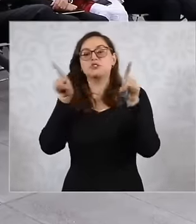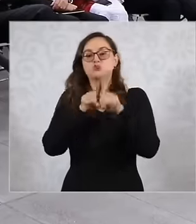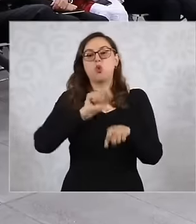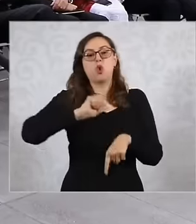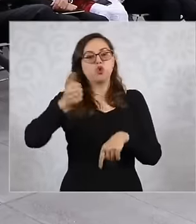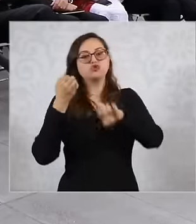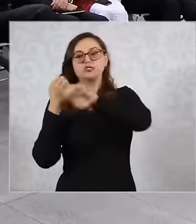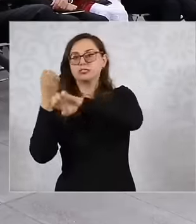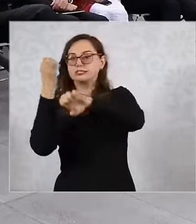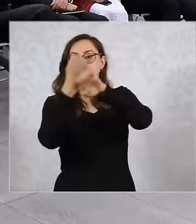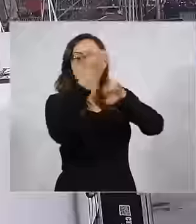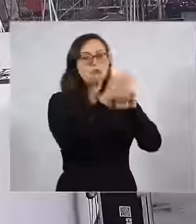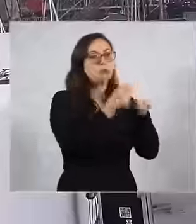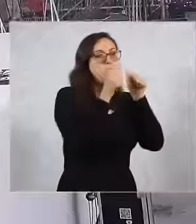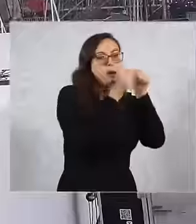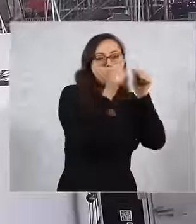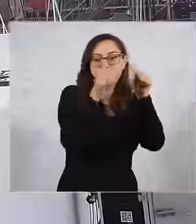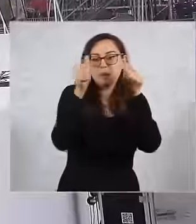de la República,